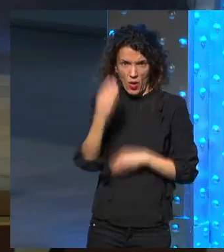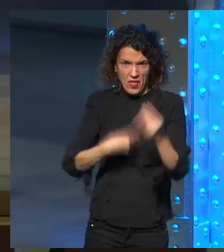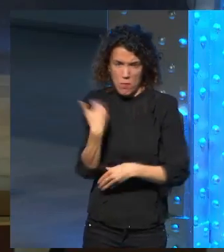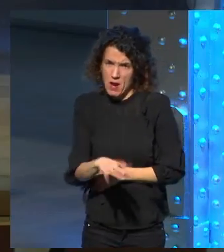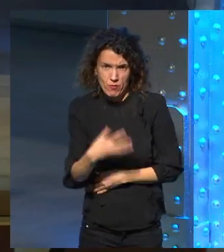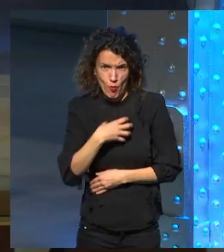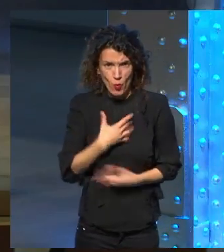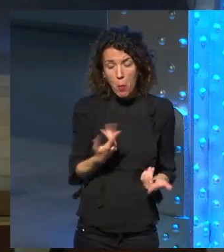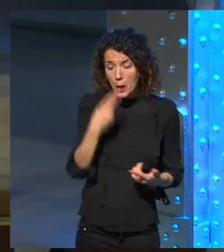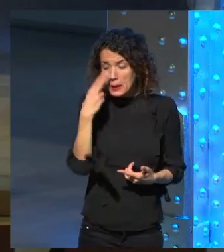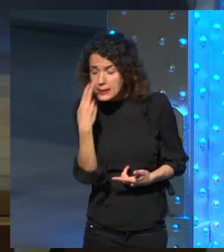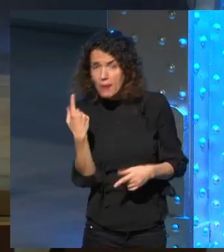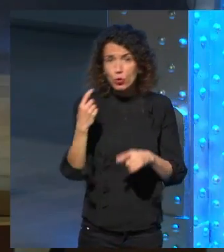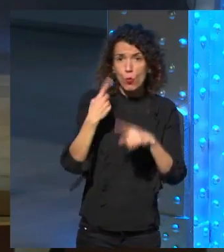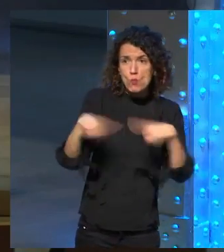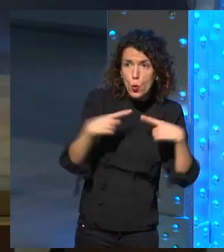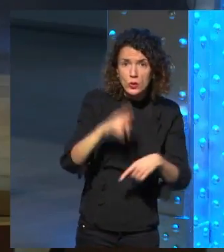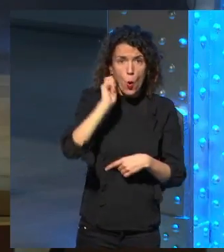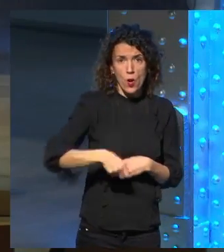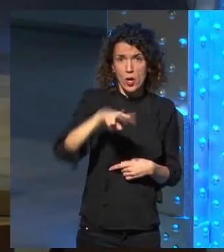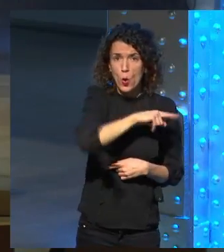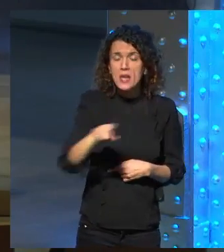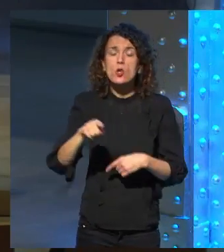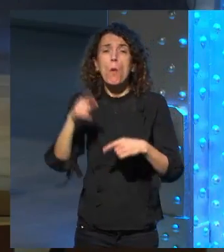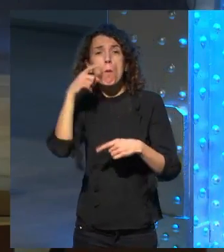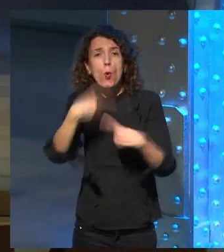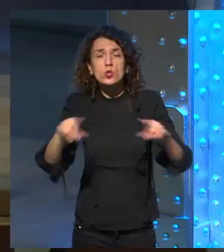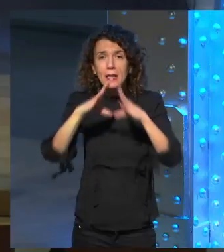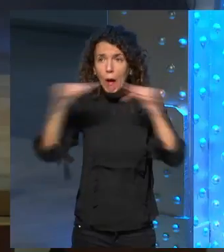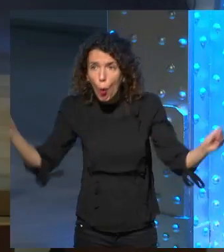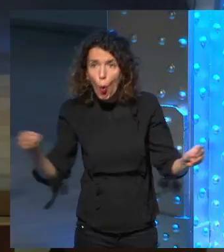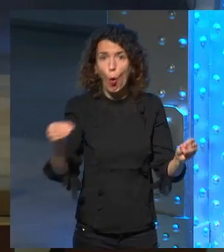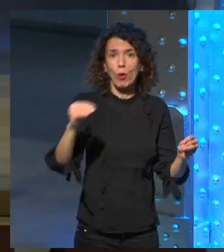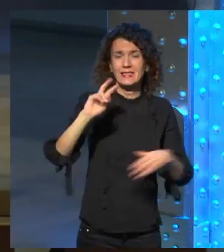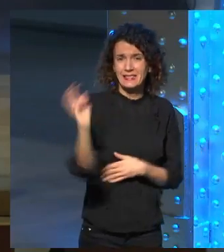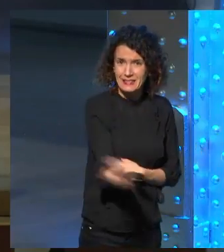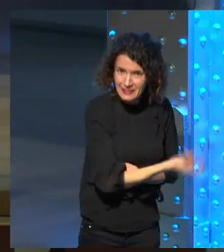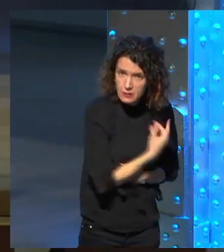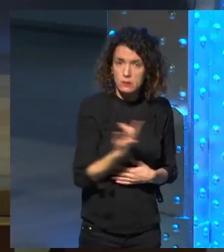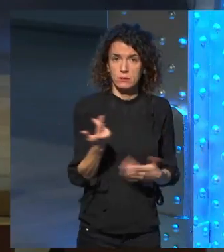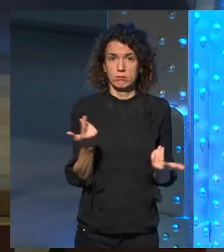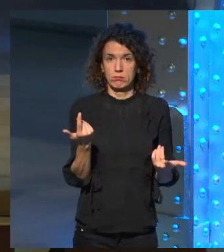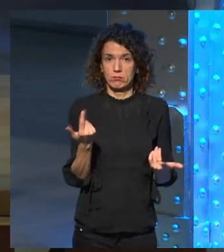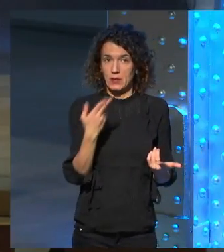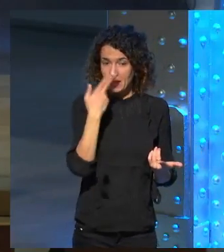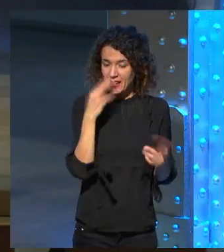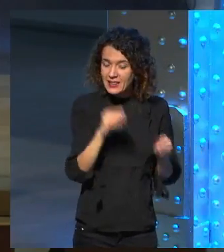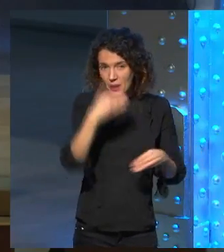estaba interesando por músicas que no eran húngaras, sino que eran rumanas, o que eran serbias, o que eran, ¿no?